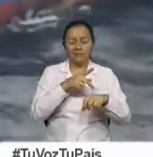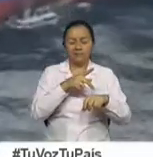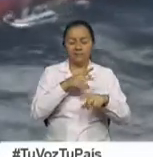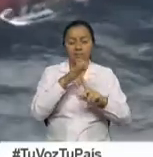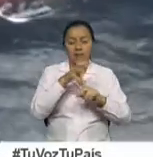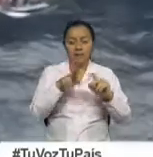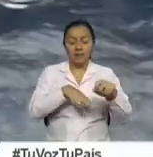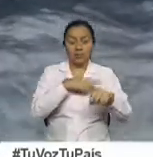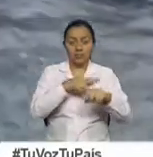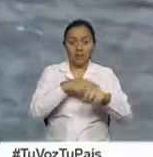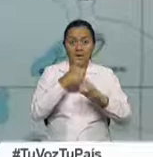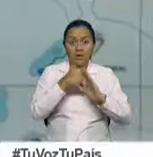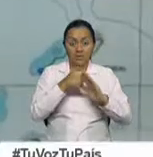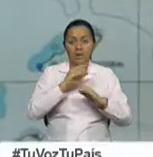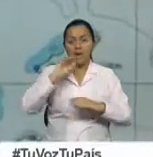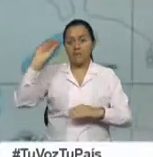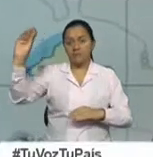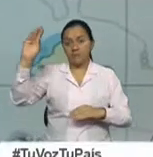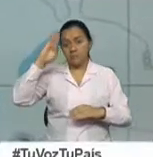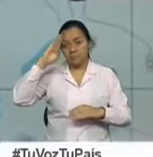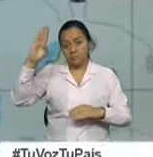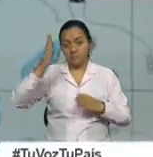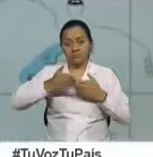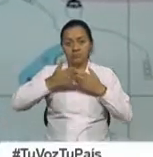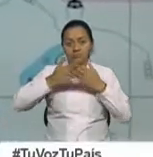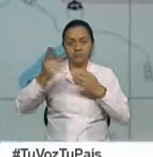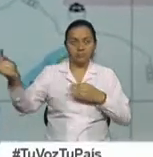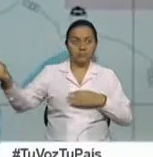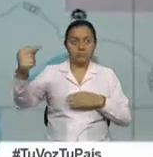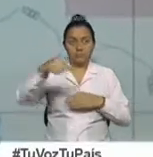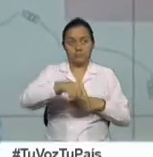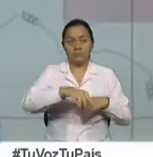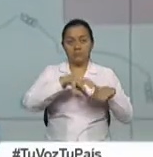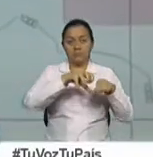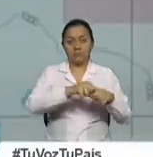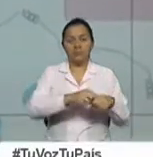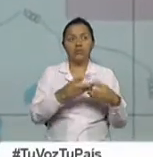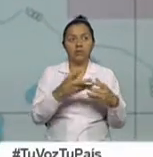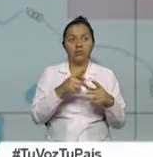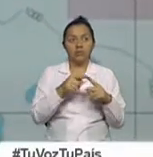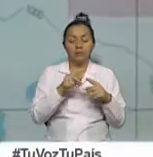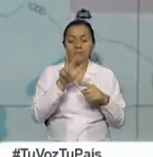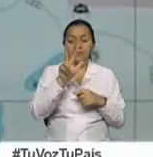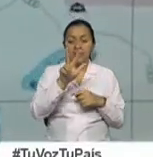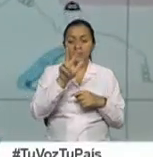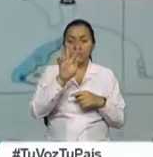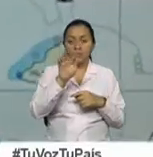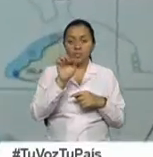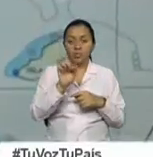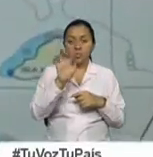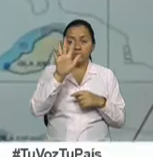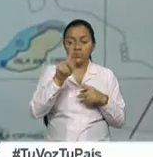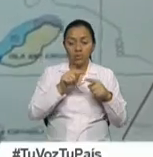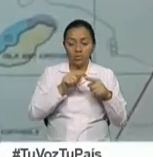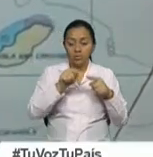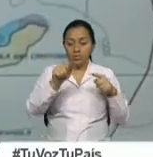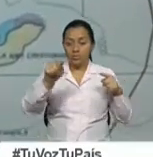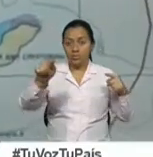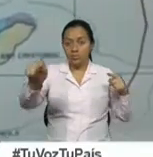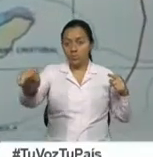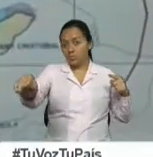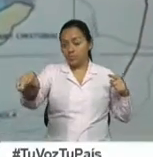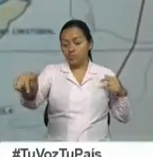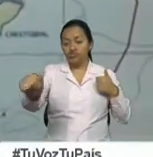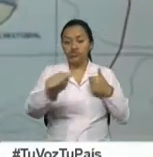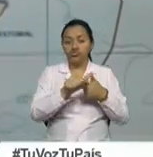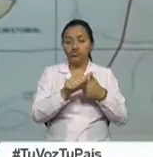del Ecuador la ubicación de la embarcación. La captura de la embarcación se realizó a 34.5 millas náuticas al este de la isla